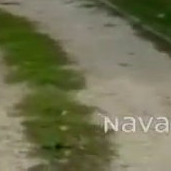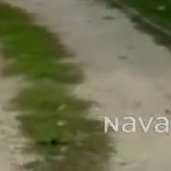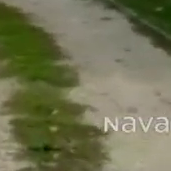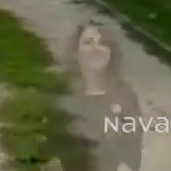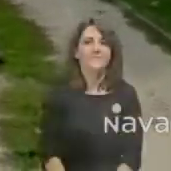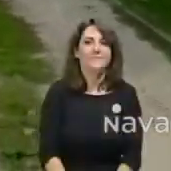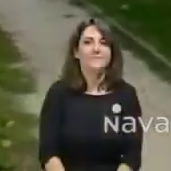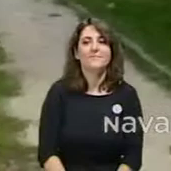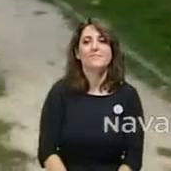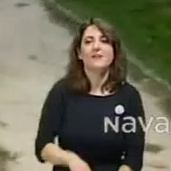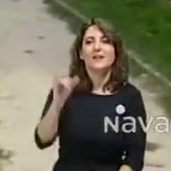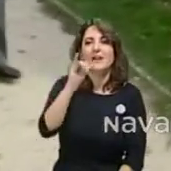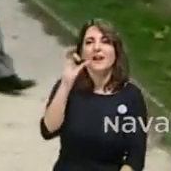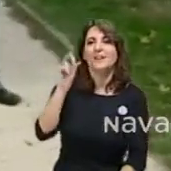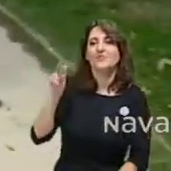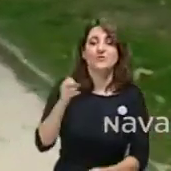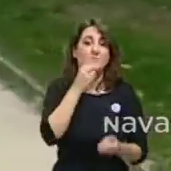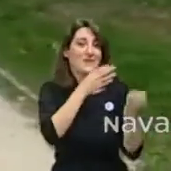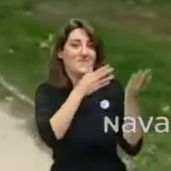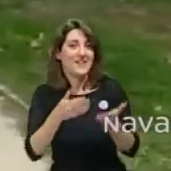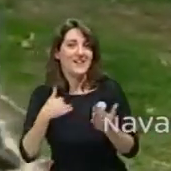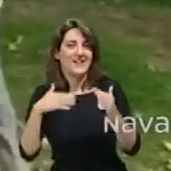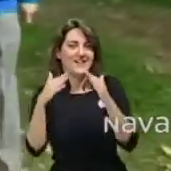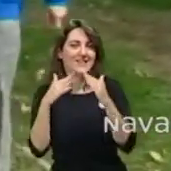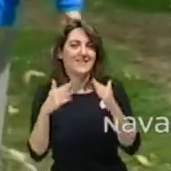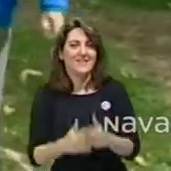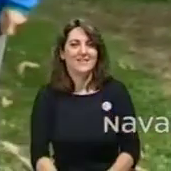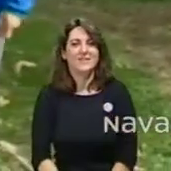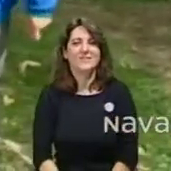¡Jesús! Hola, bienvenidas a esta casa.